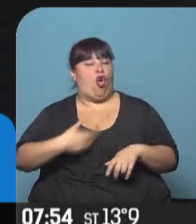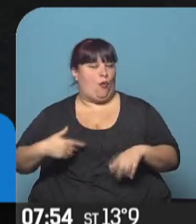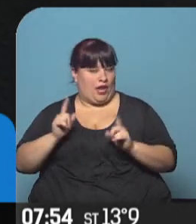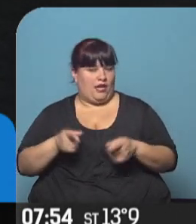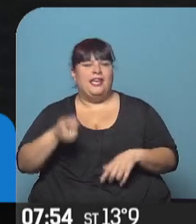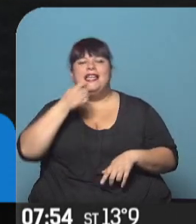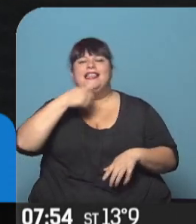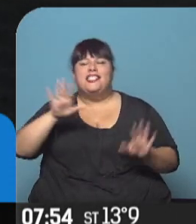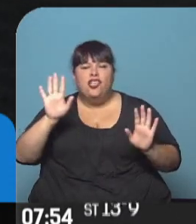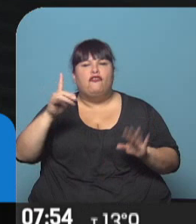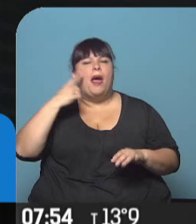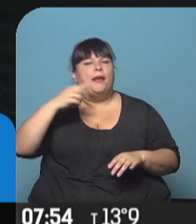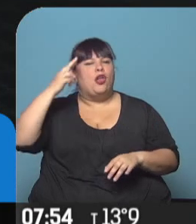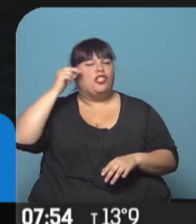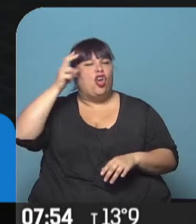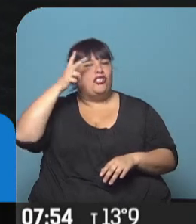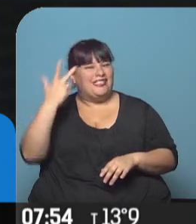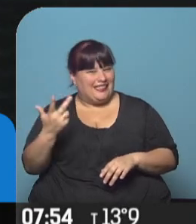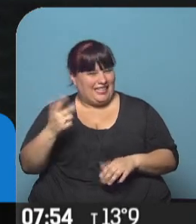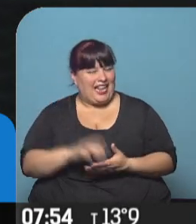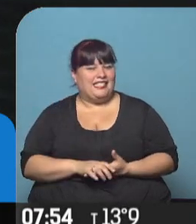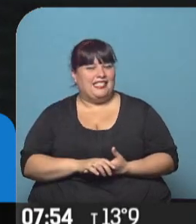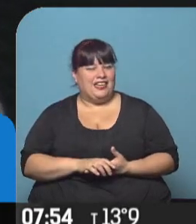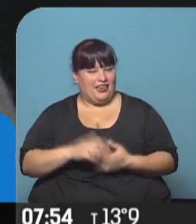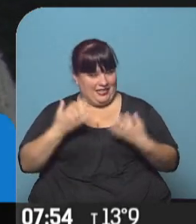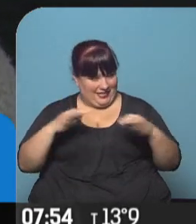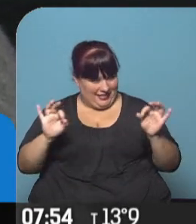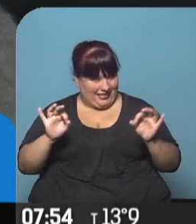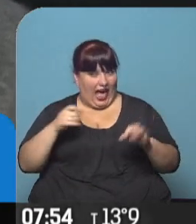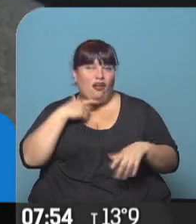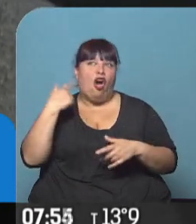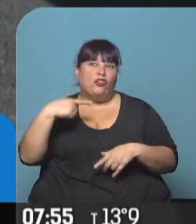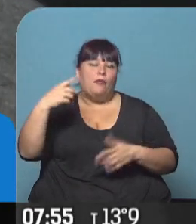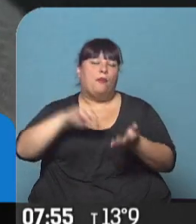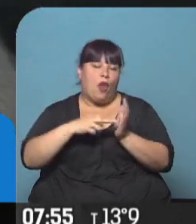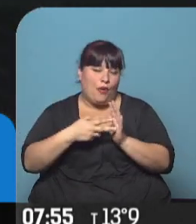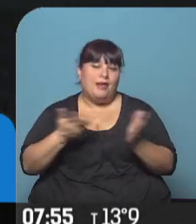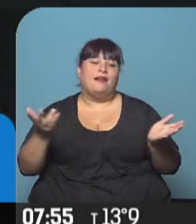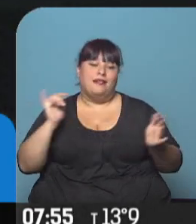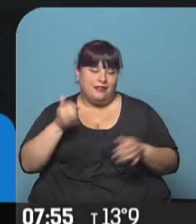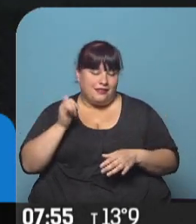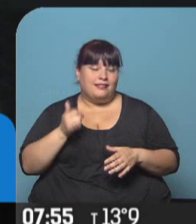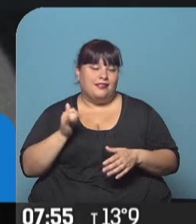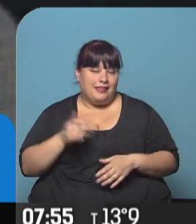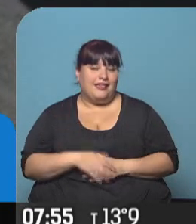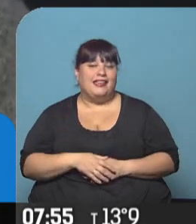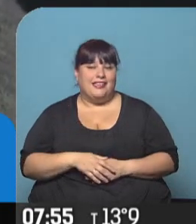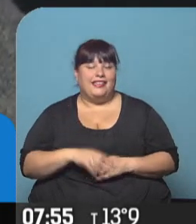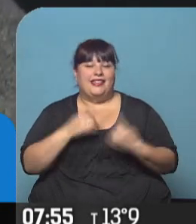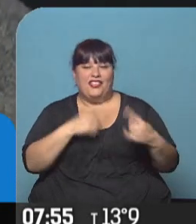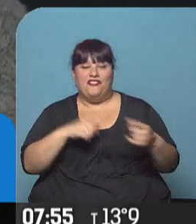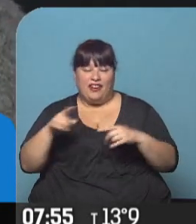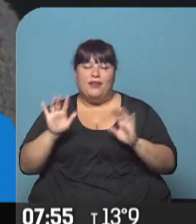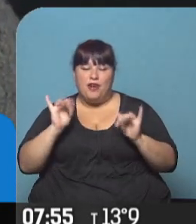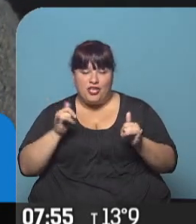si esto se hubiera hecho en 1983 nos hubiéramos ahorrado algunos dolores de cabeza pues si es contrafáctico